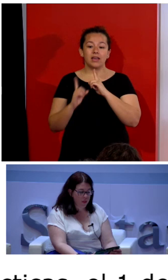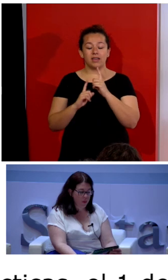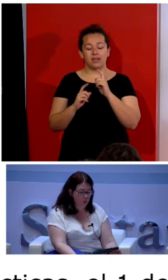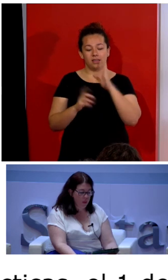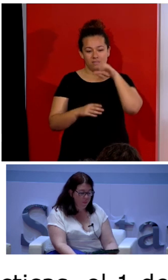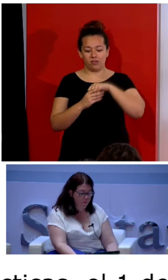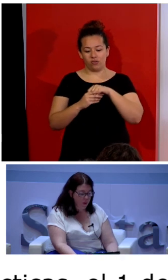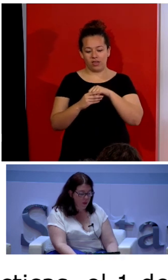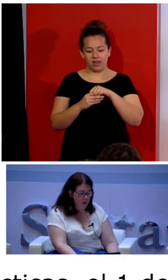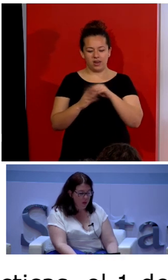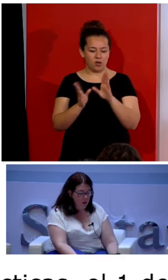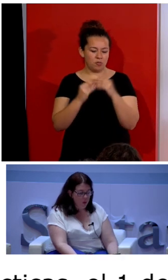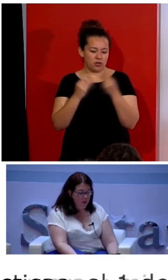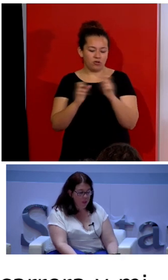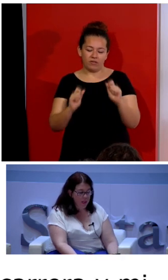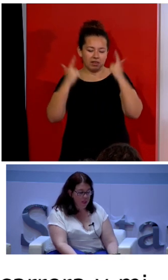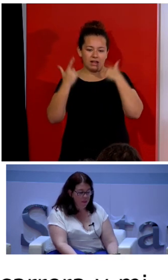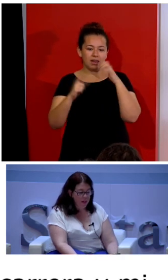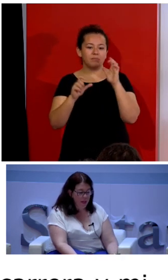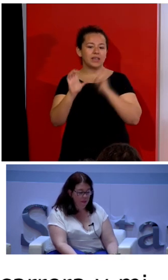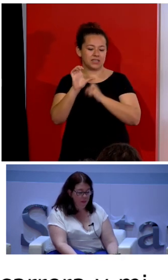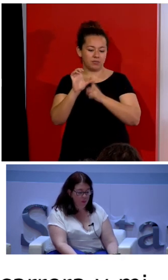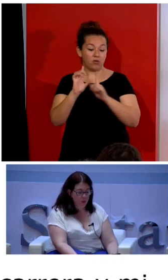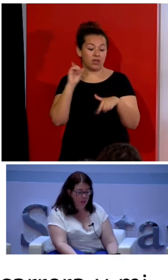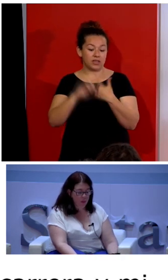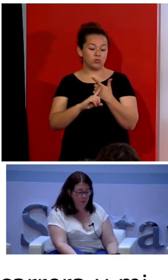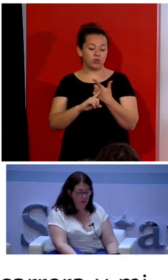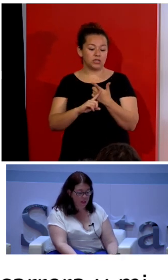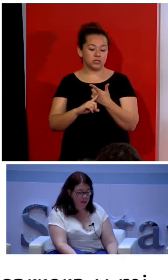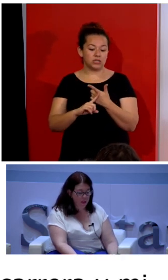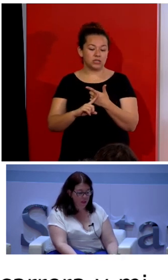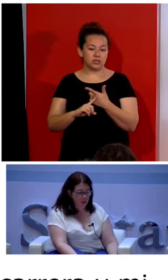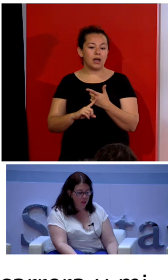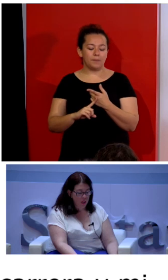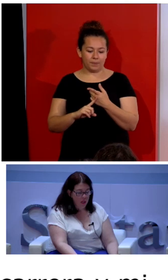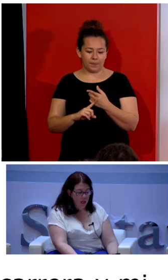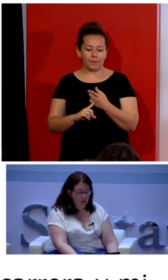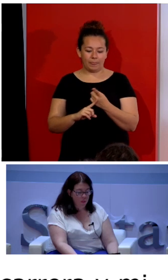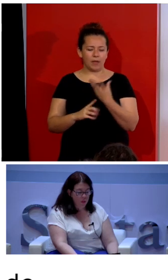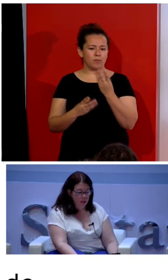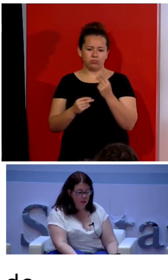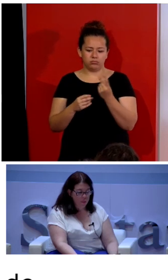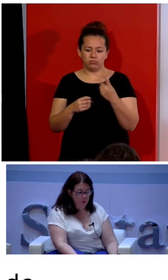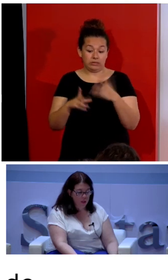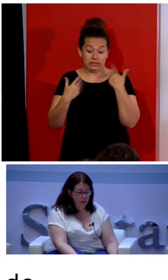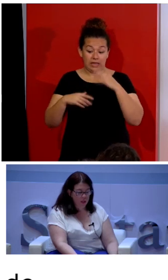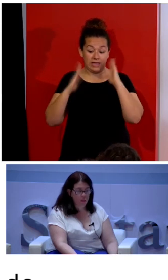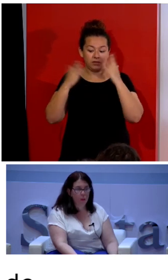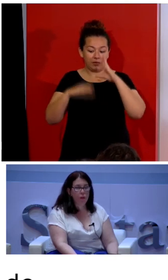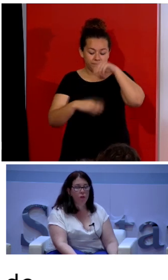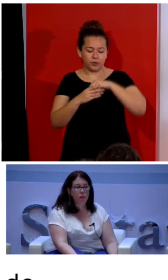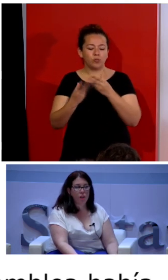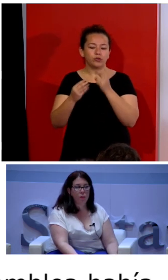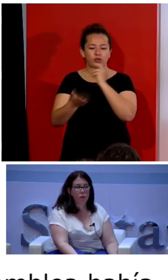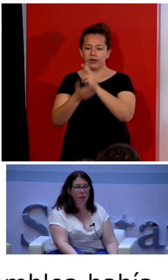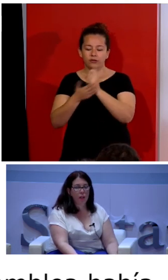de Extremadura. Cuando llegué a la Asamblea había muchos retos por delante. El transporte, cómo lo